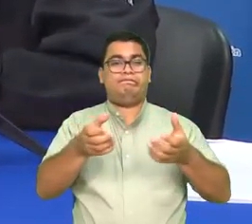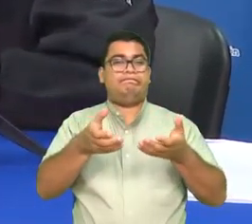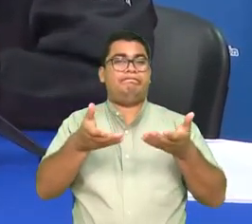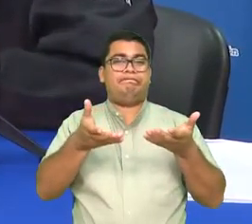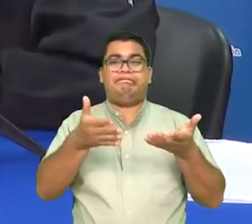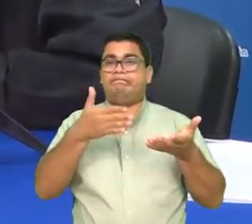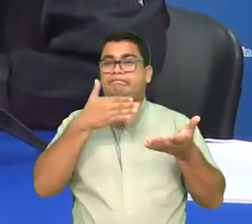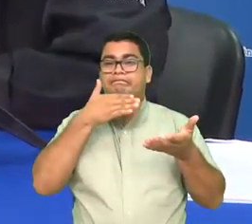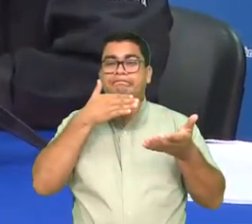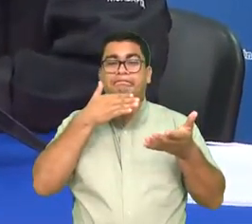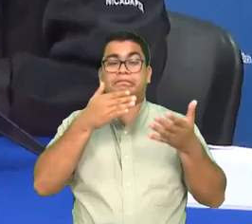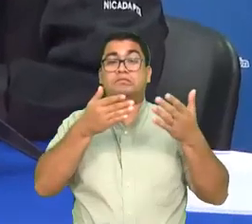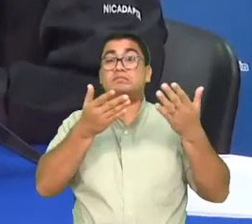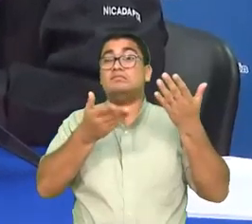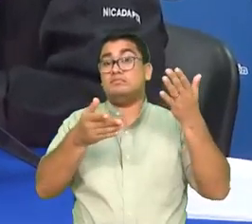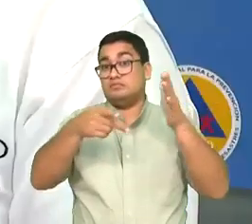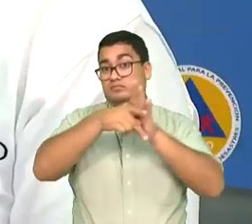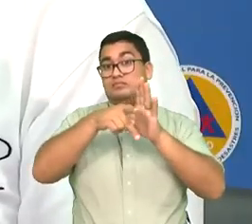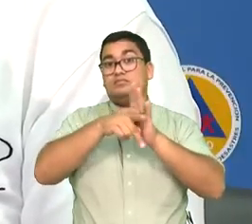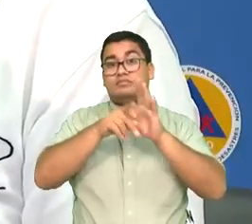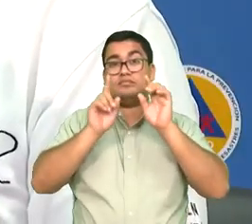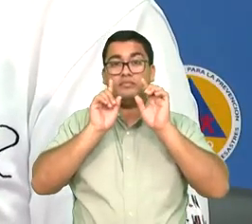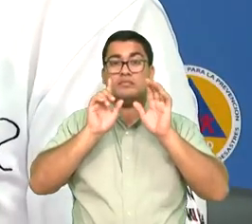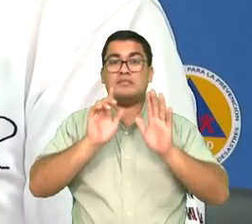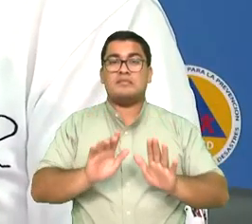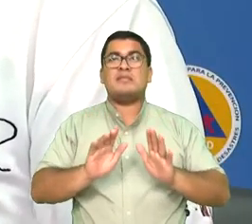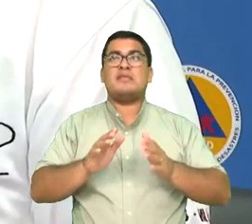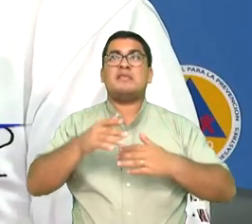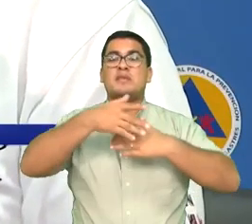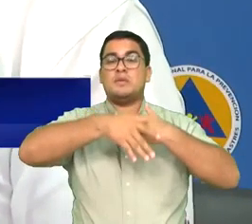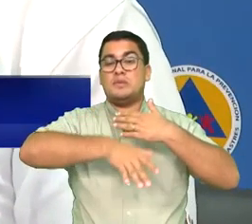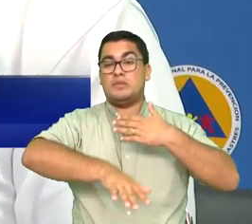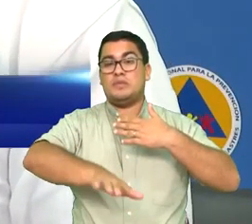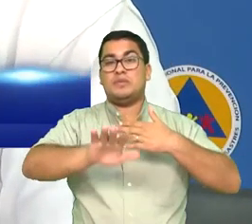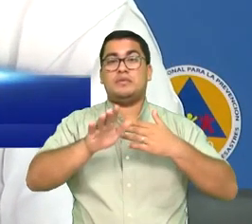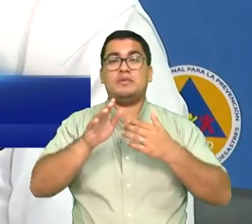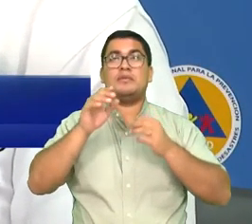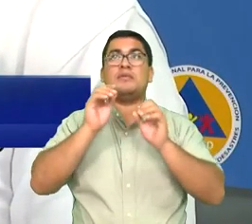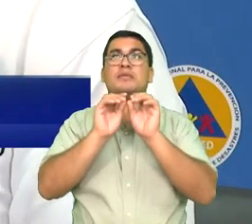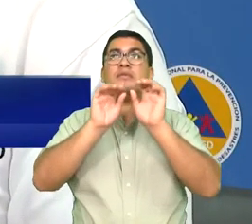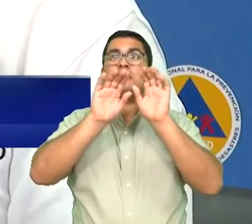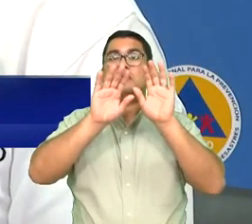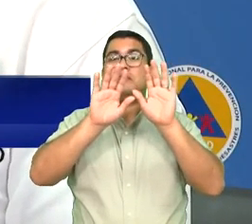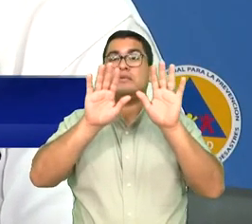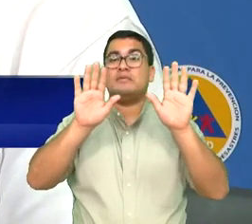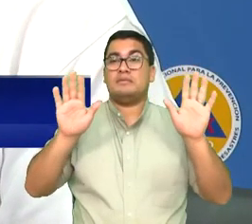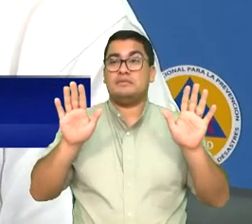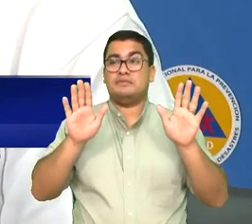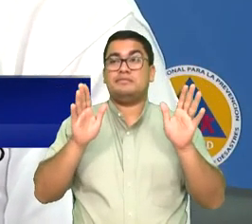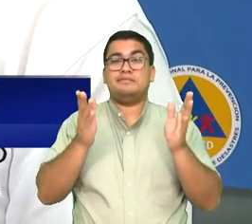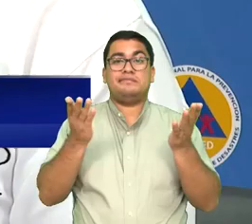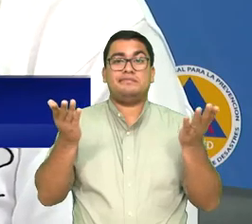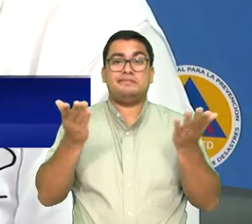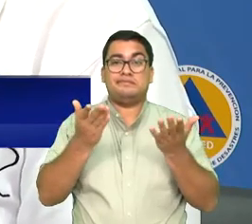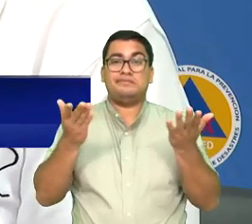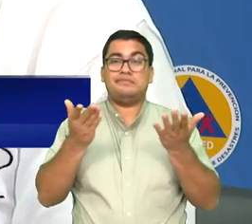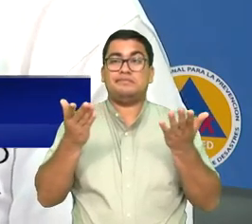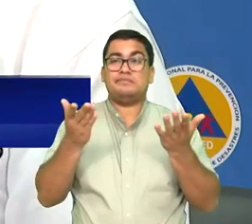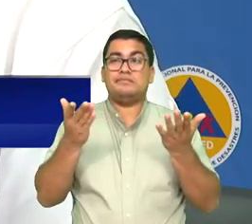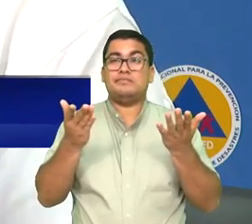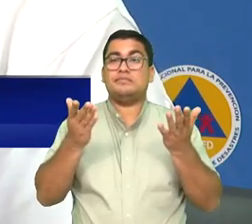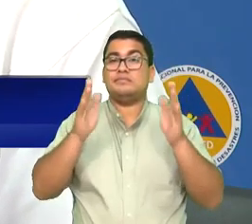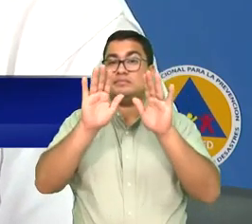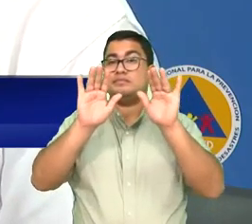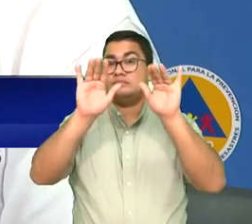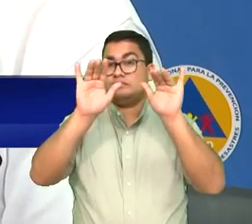regiones que hemos presentado. Nosotros esta mañana también ya nos estamos volcando a activar, de hecho ya están